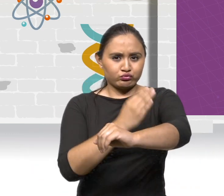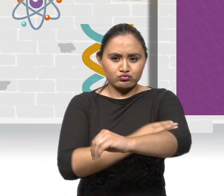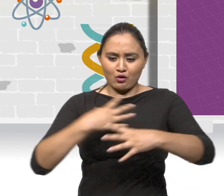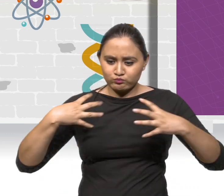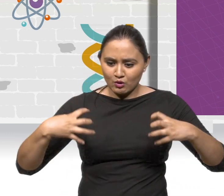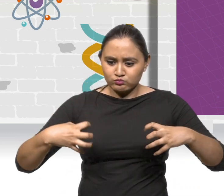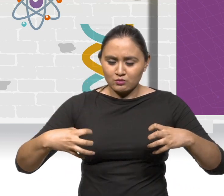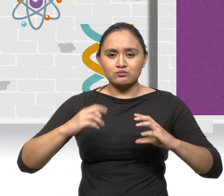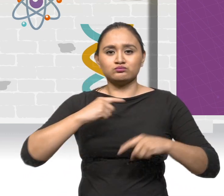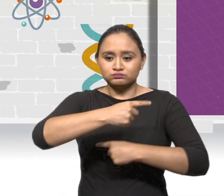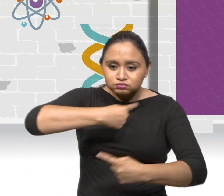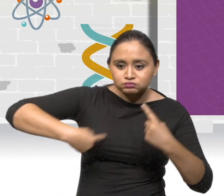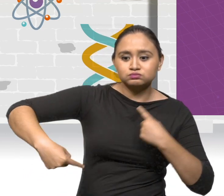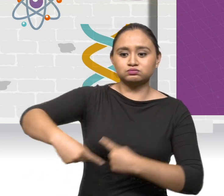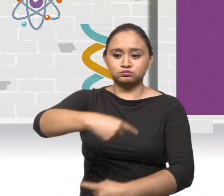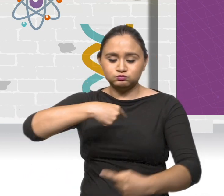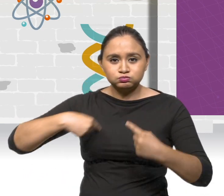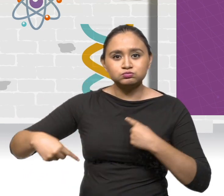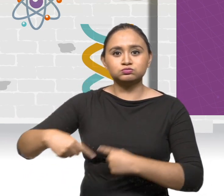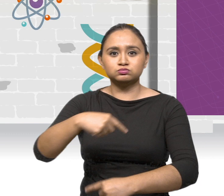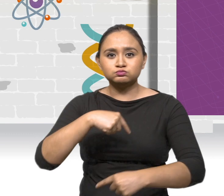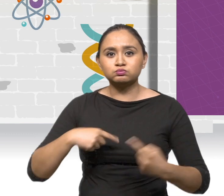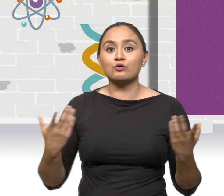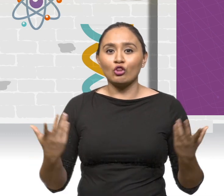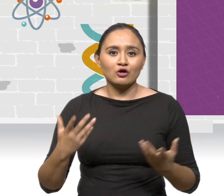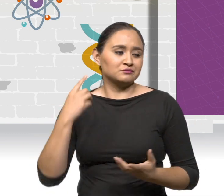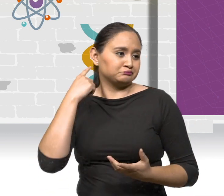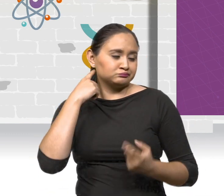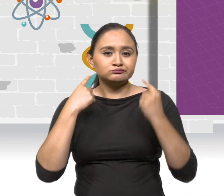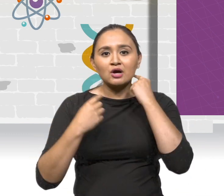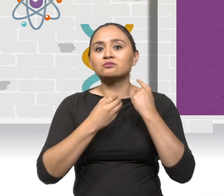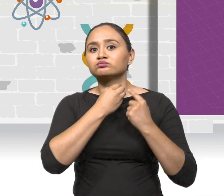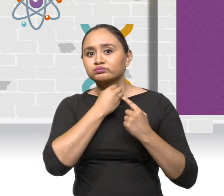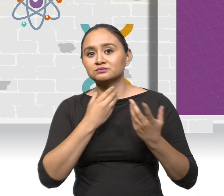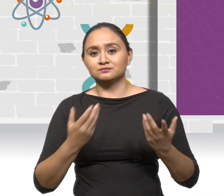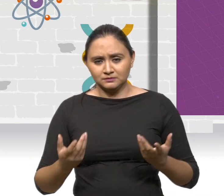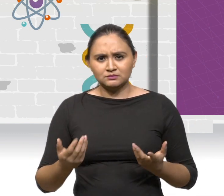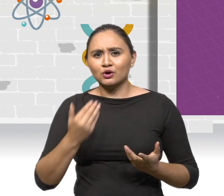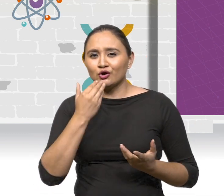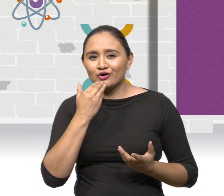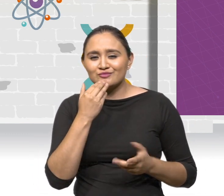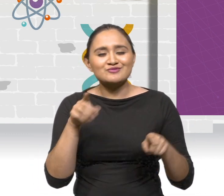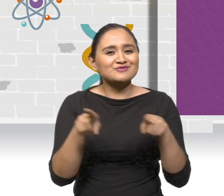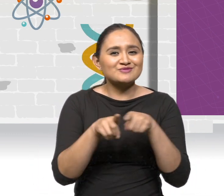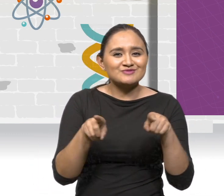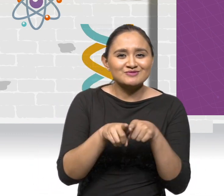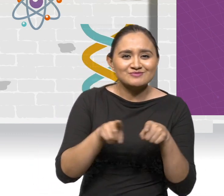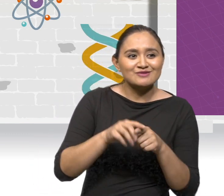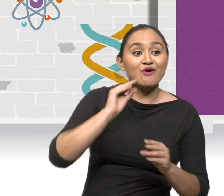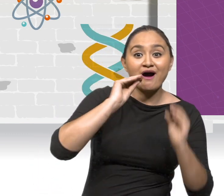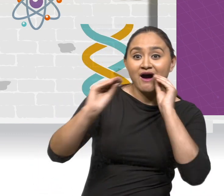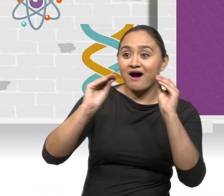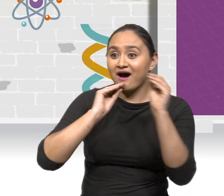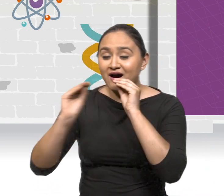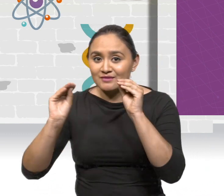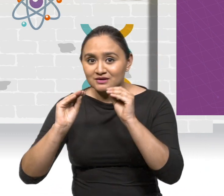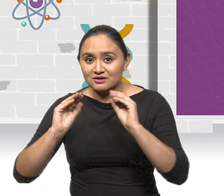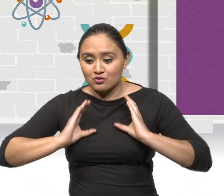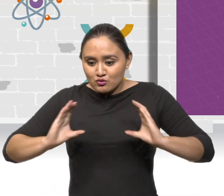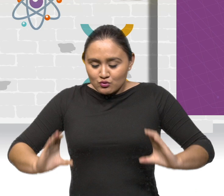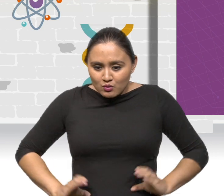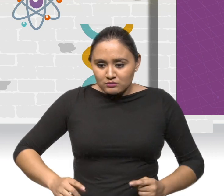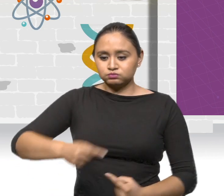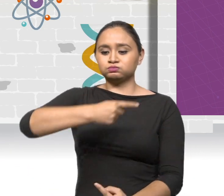glándulas endocrinas o en células epiteliales e intersticiales. Son conocidas como mensajeros químicos. Se encargan de regular